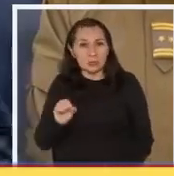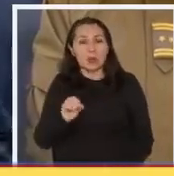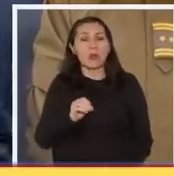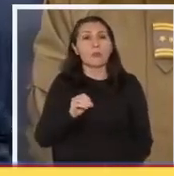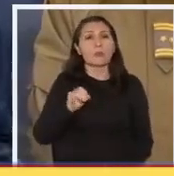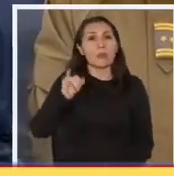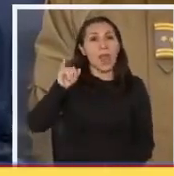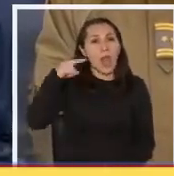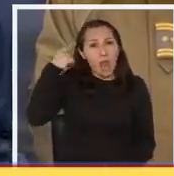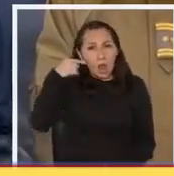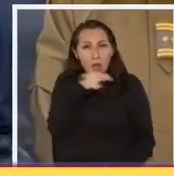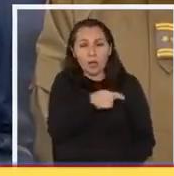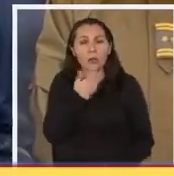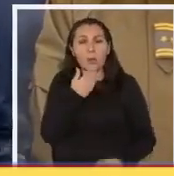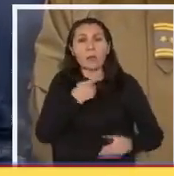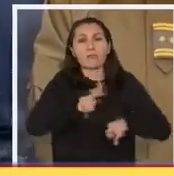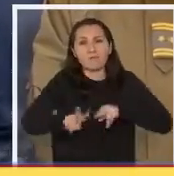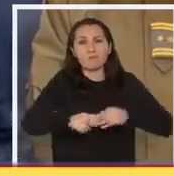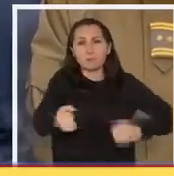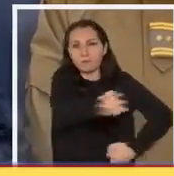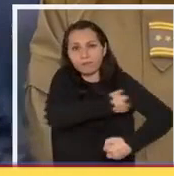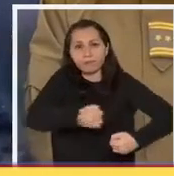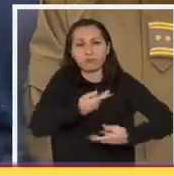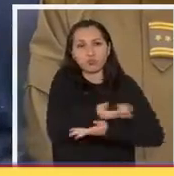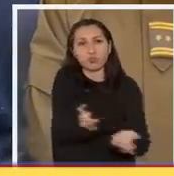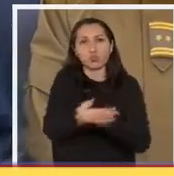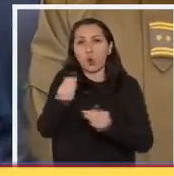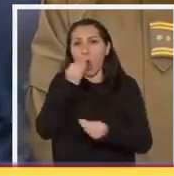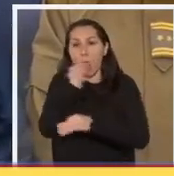de Iloca, estaban haciendo ollas comunes. También